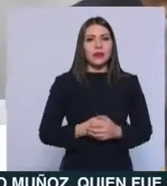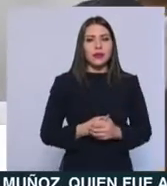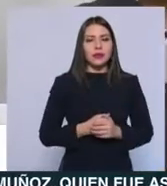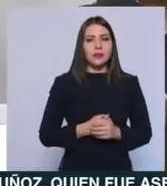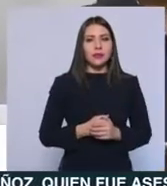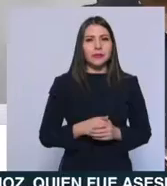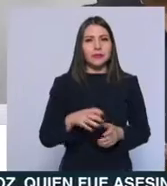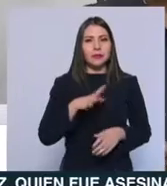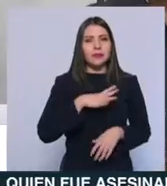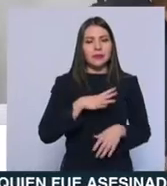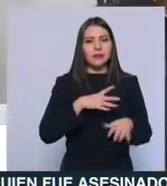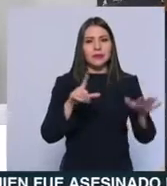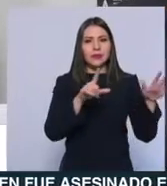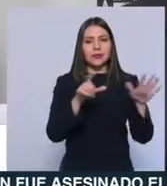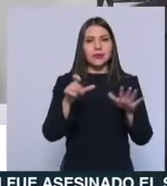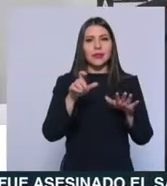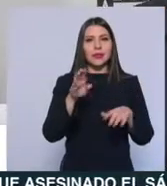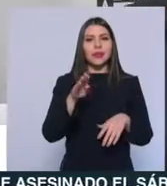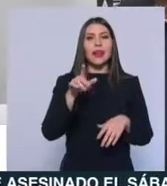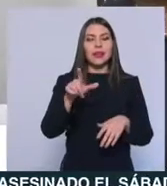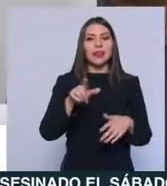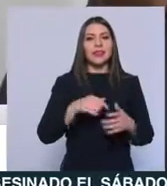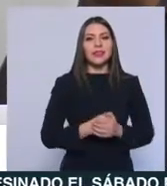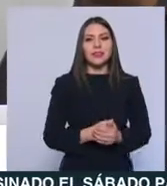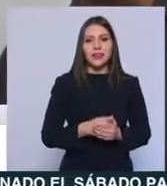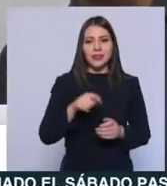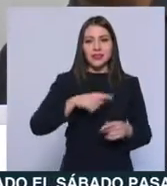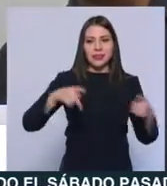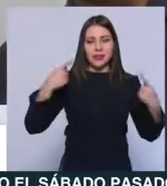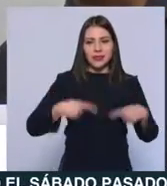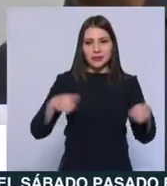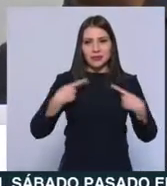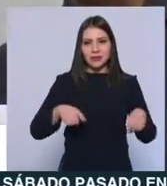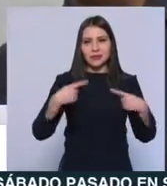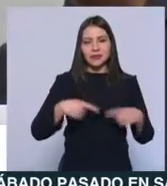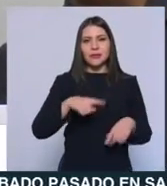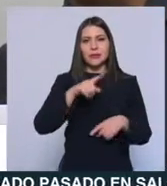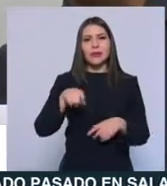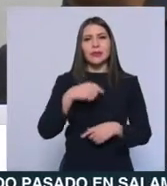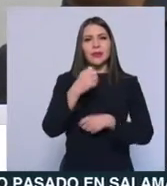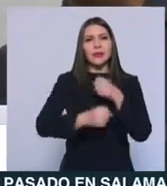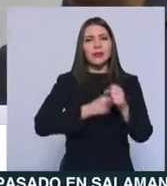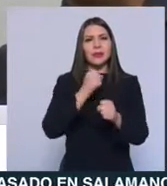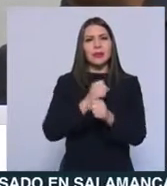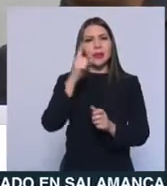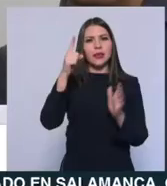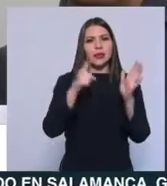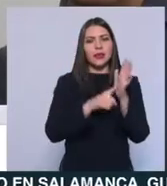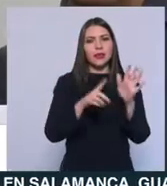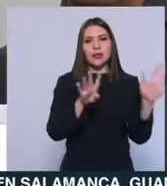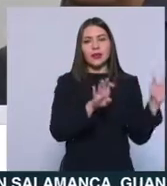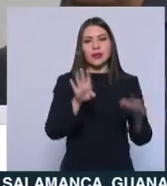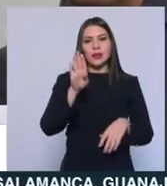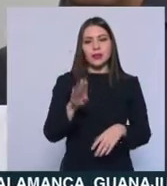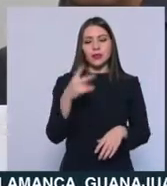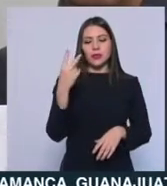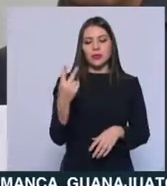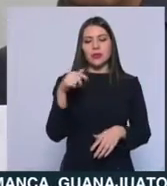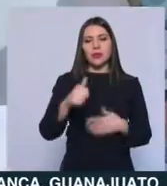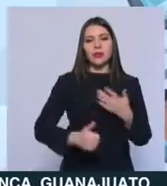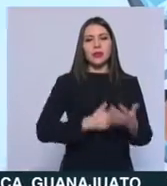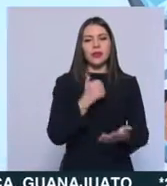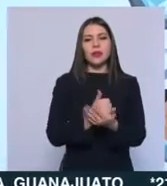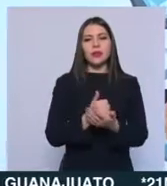estiman 797 personas desaparecidas desde 1992 en la Ciudad de